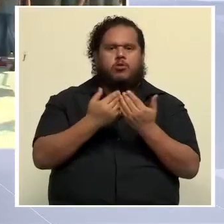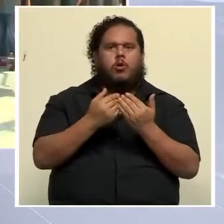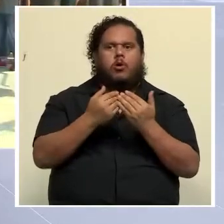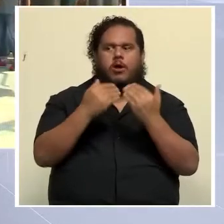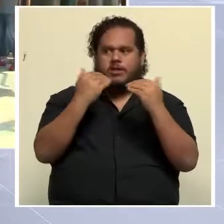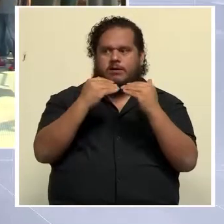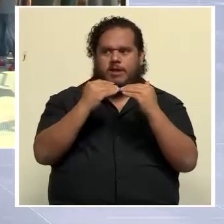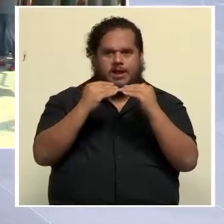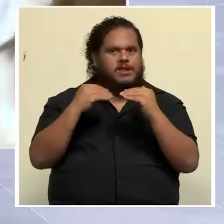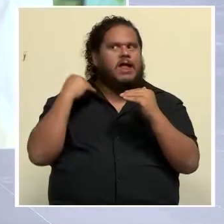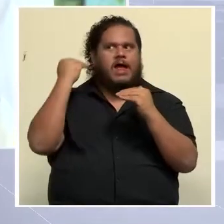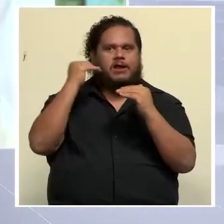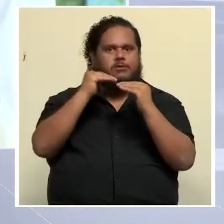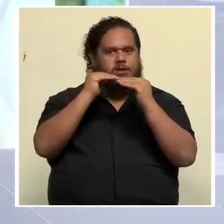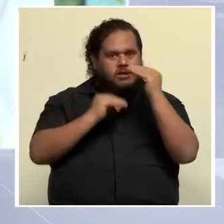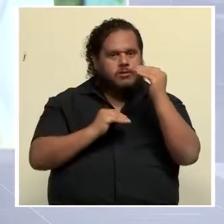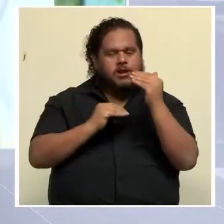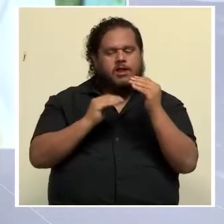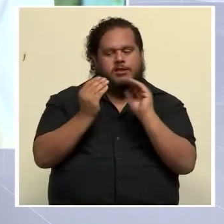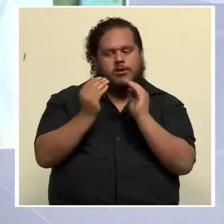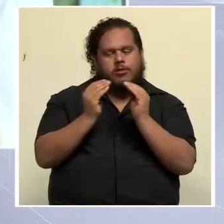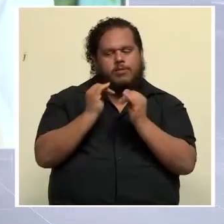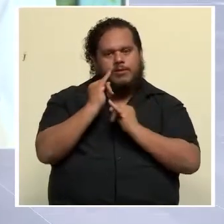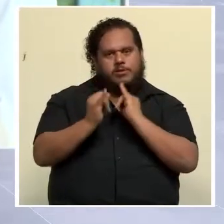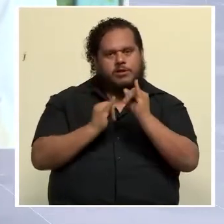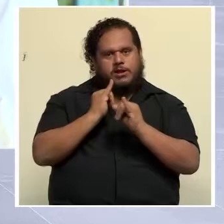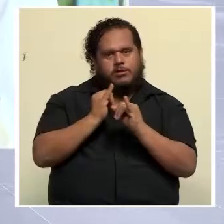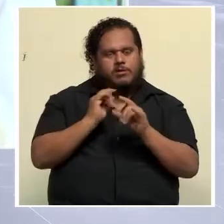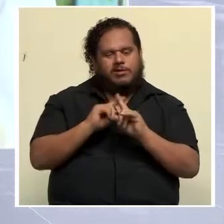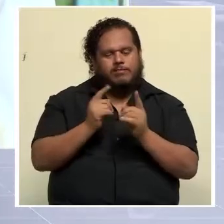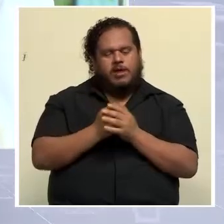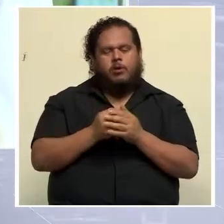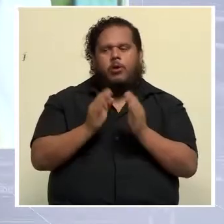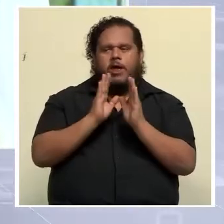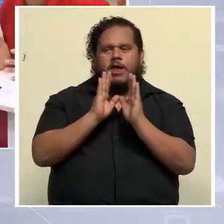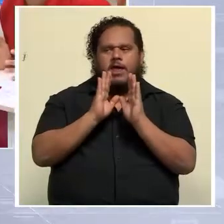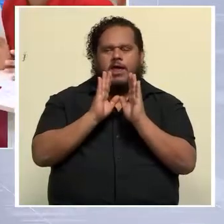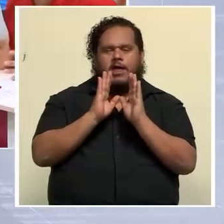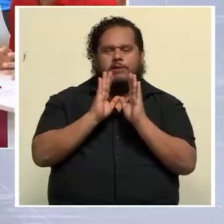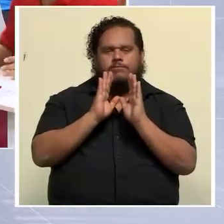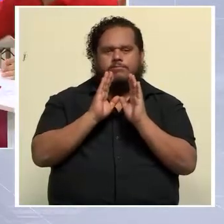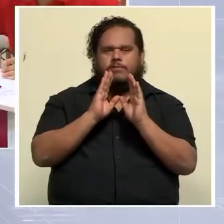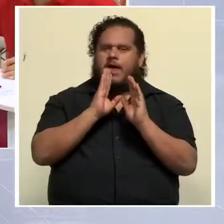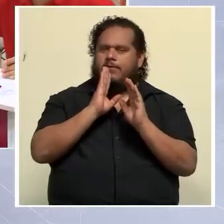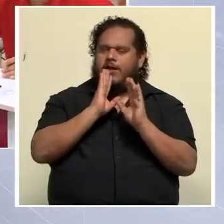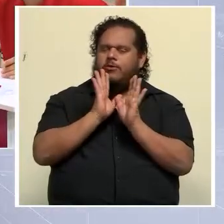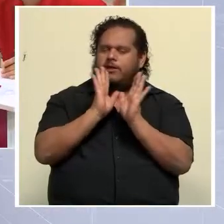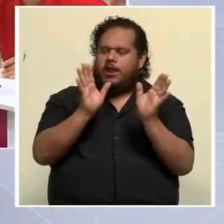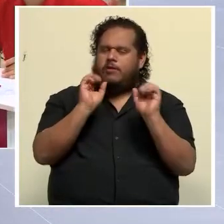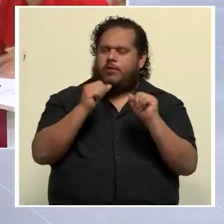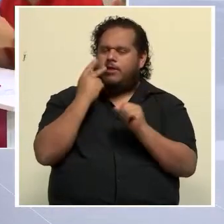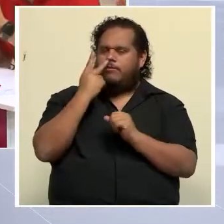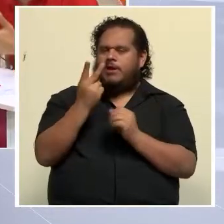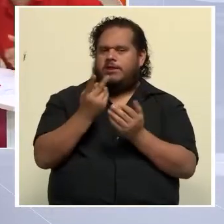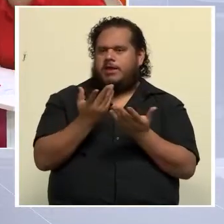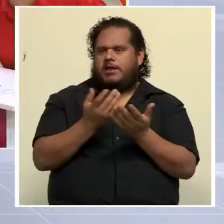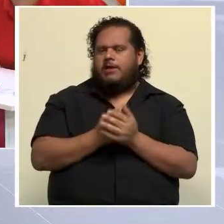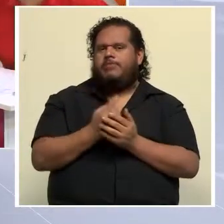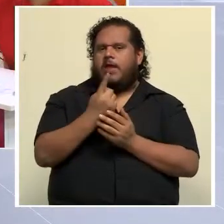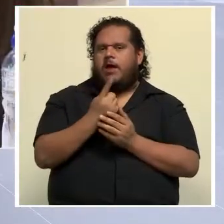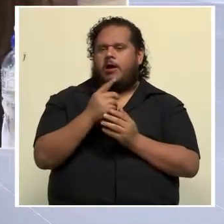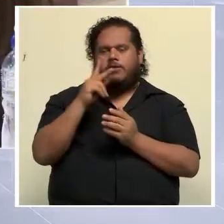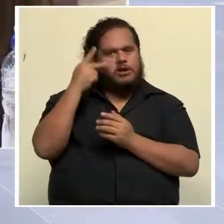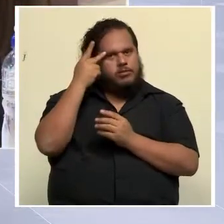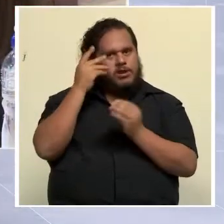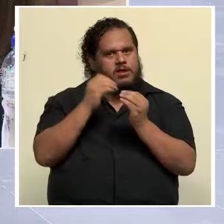si lo comparamos internacionalmente, pero en términos generales esto puede deberse especialmente a una de las políticas